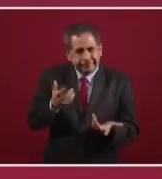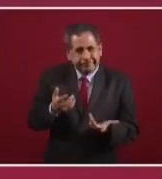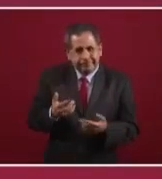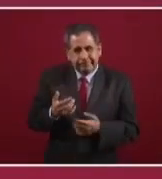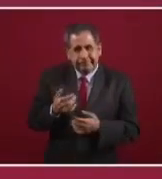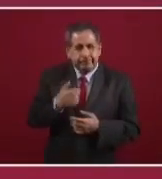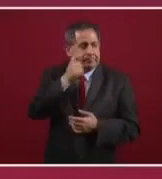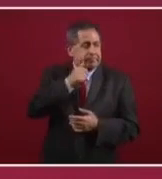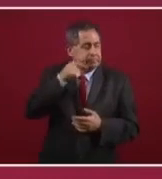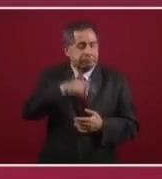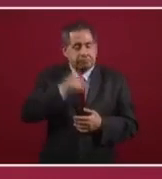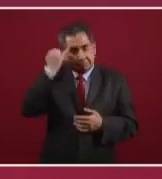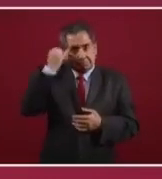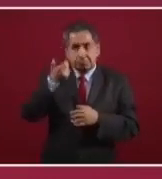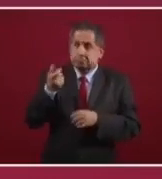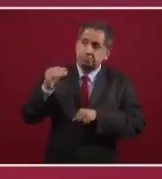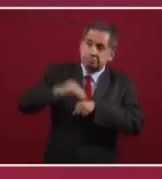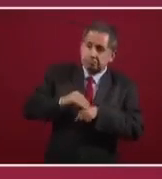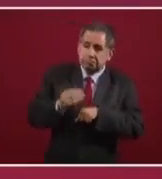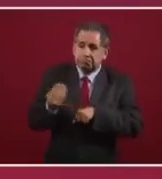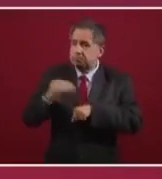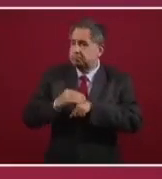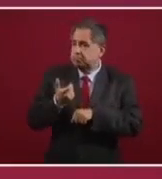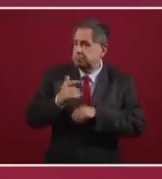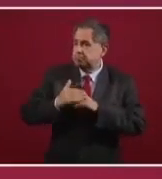era la que prevalecía.